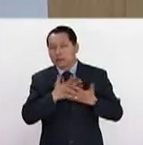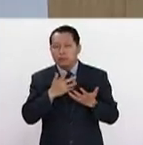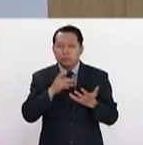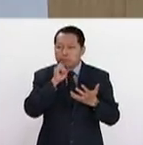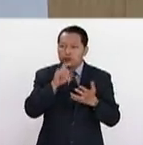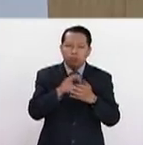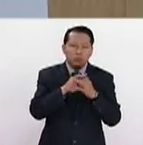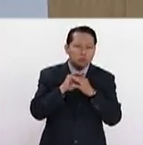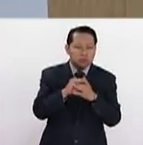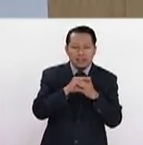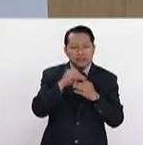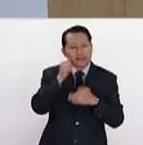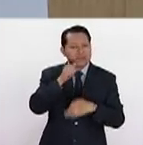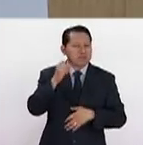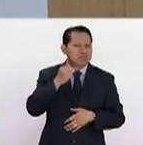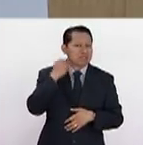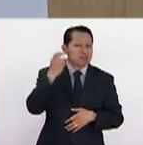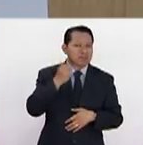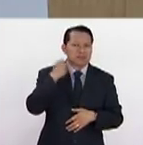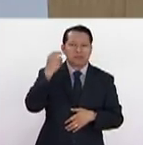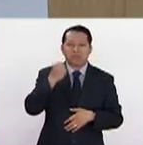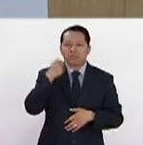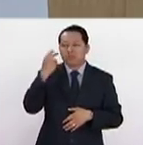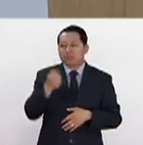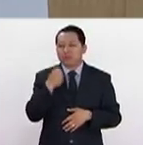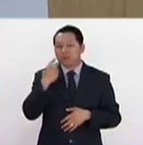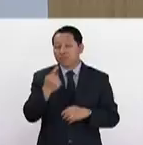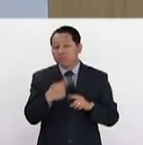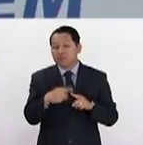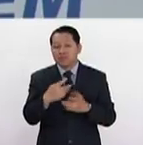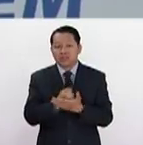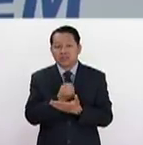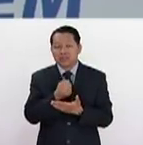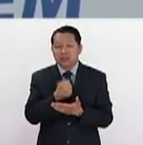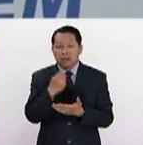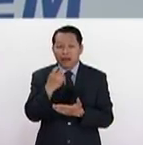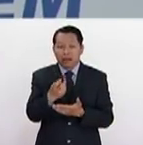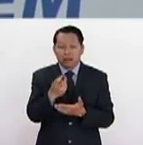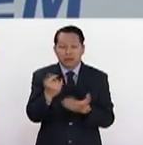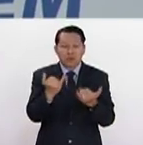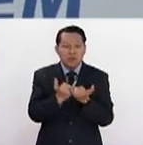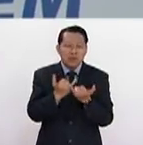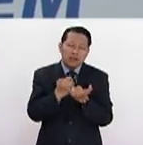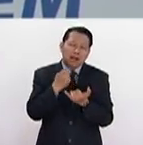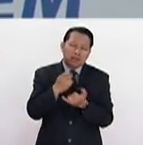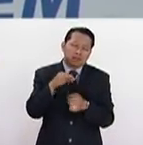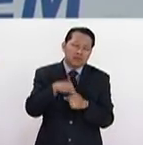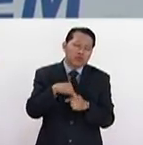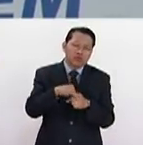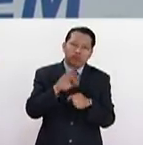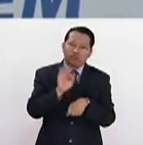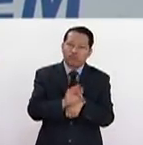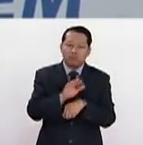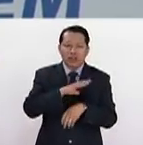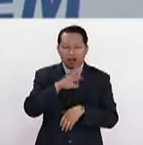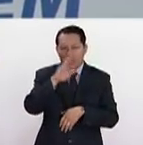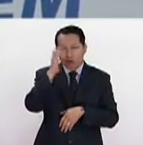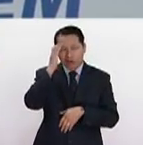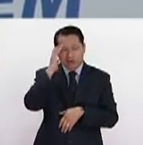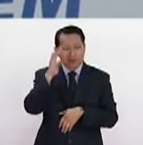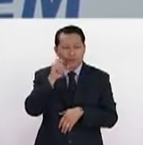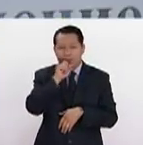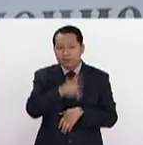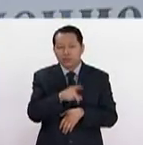discurso después de la victoria, pues le dan también muchos votos, le dan reconocimiento, la